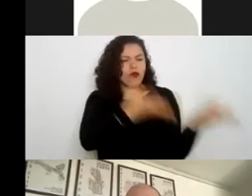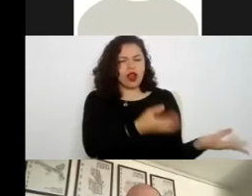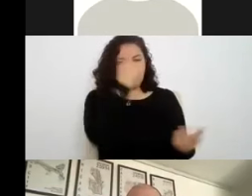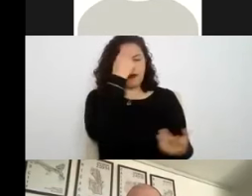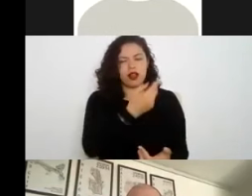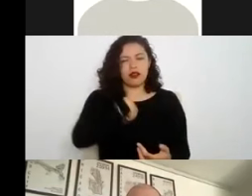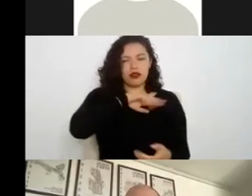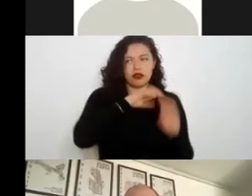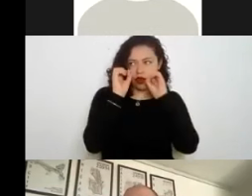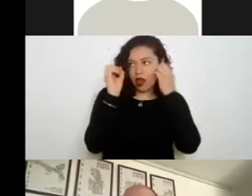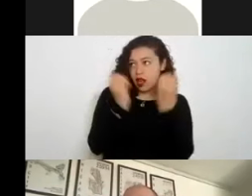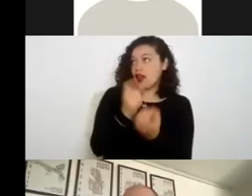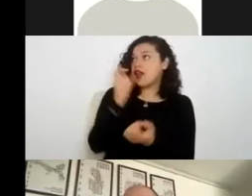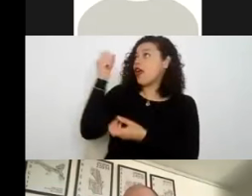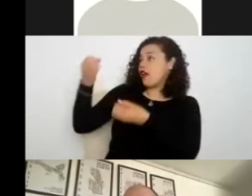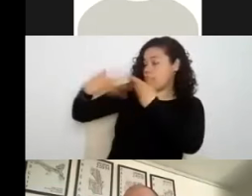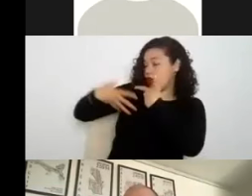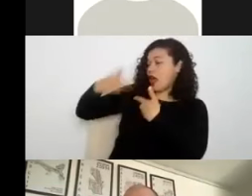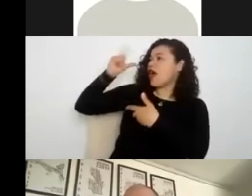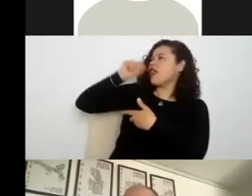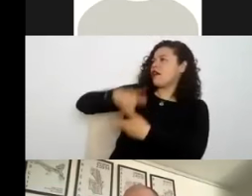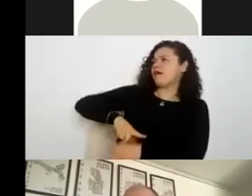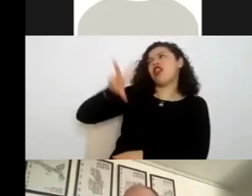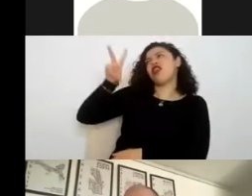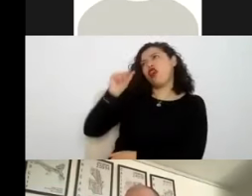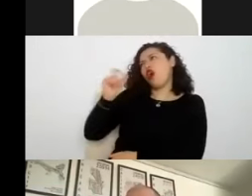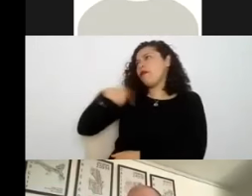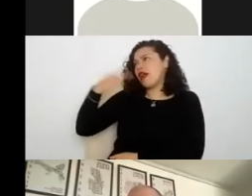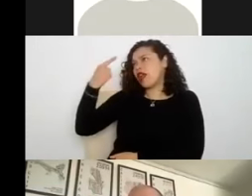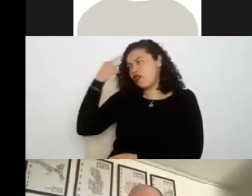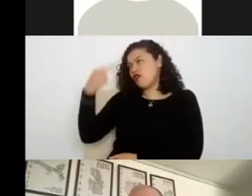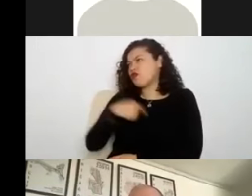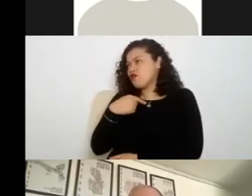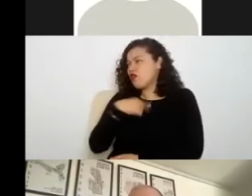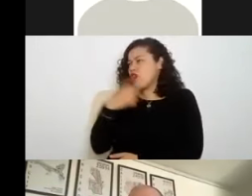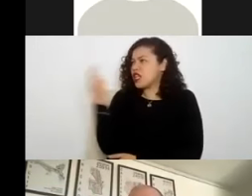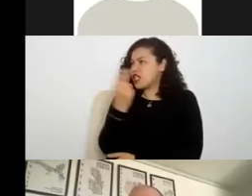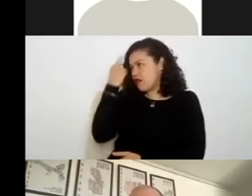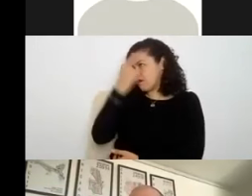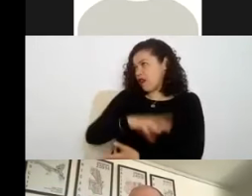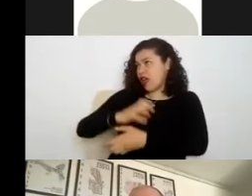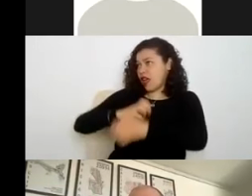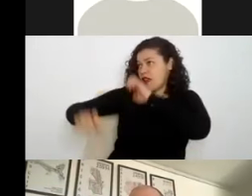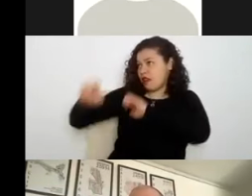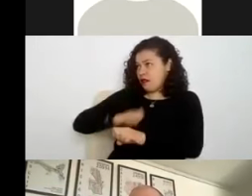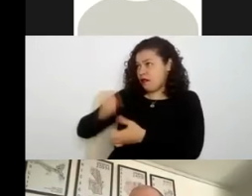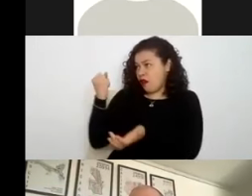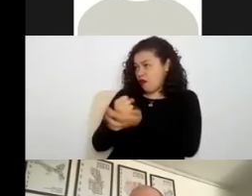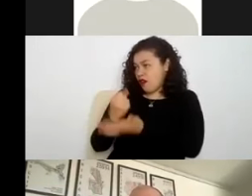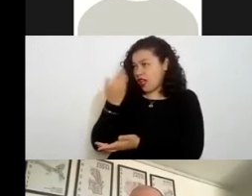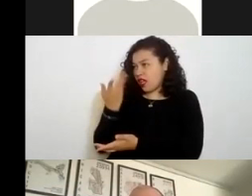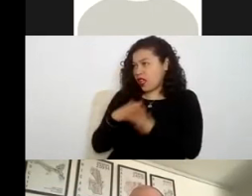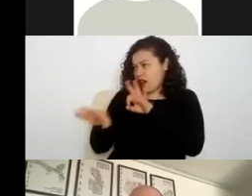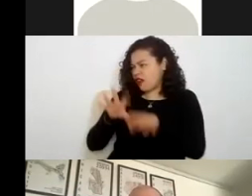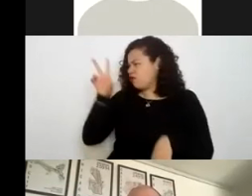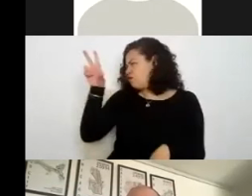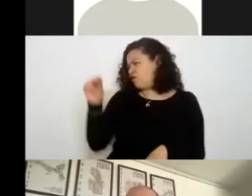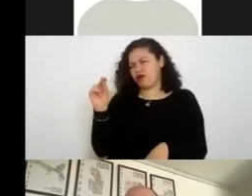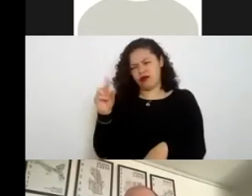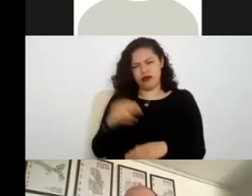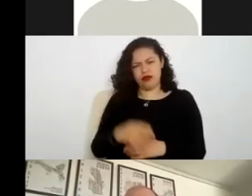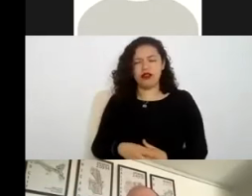nos pongamos pues, nuestros moños por trabajar con empresas y que también podamos generar un